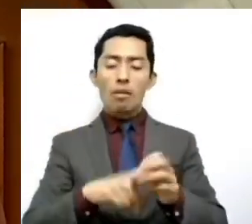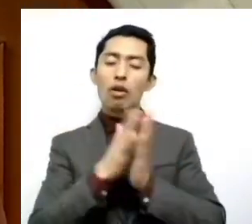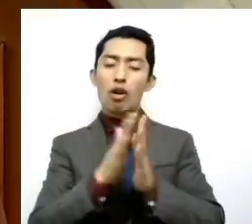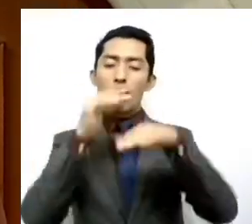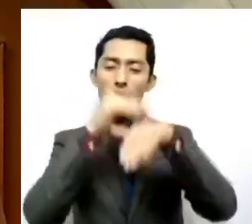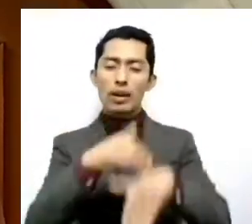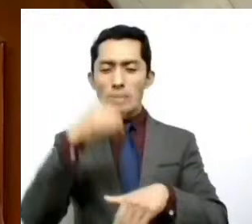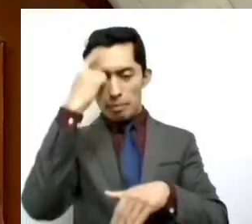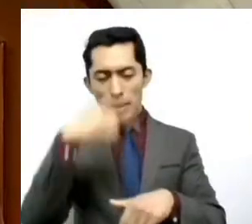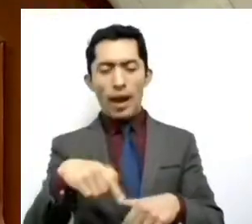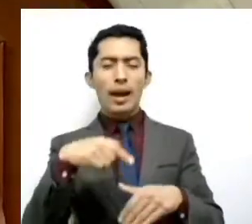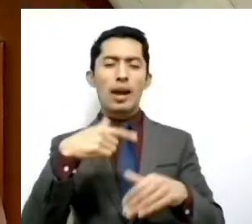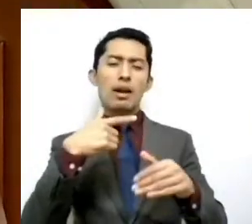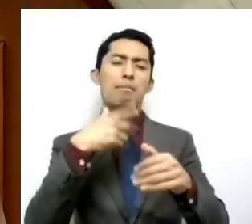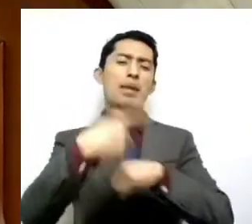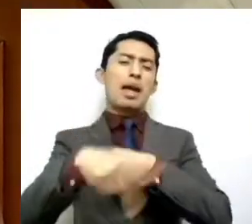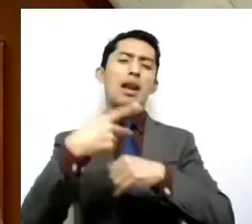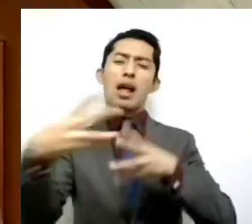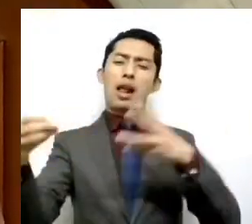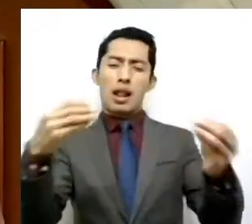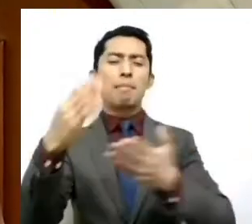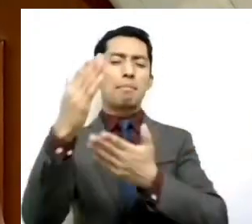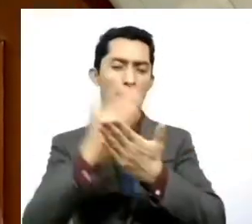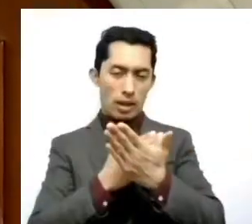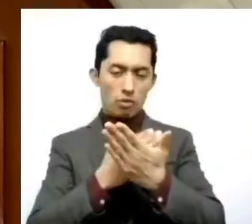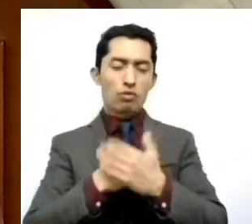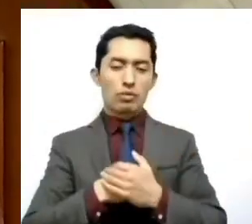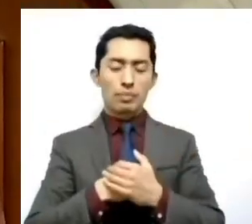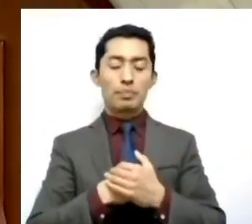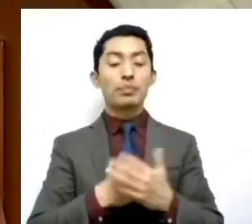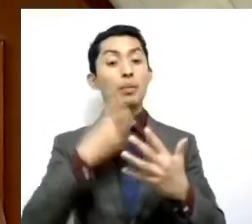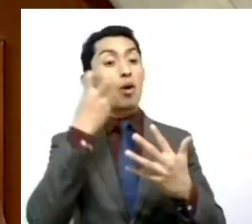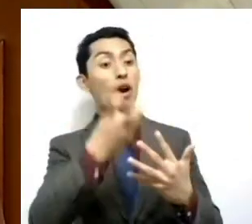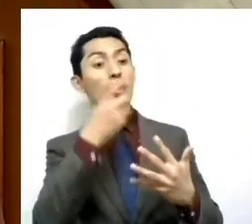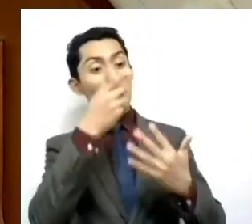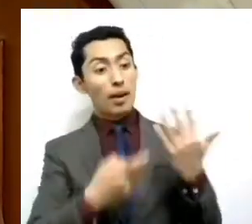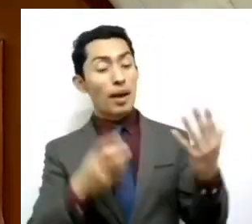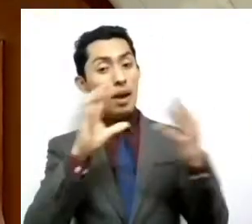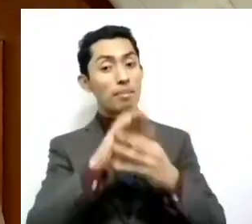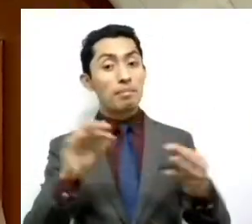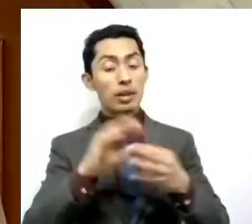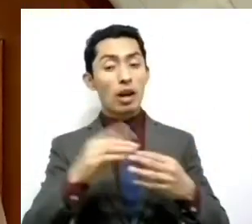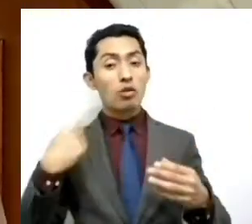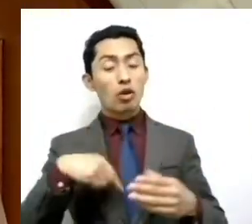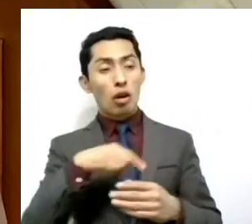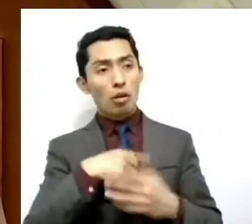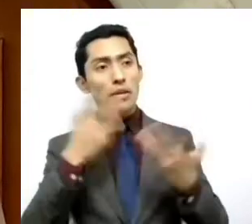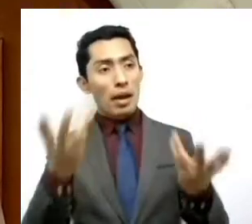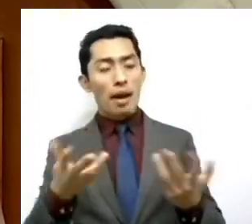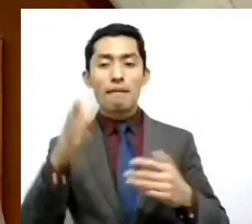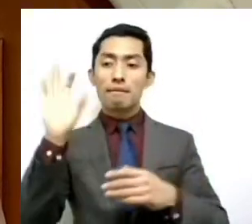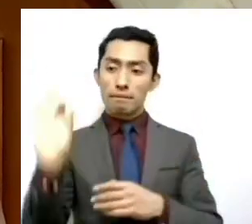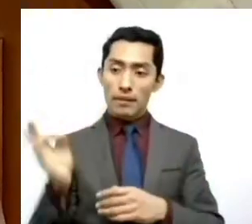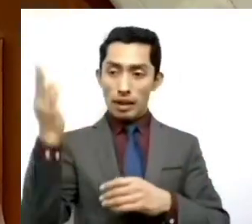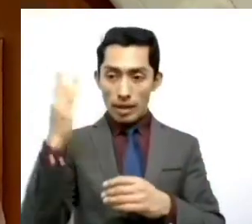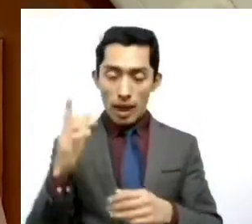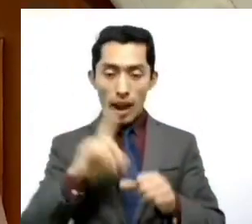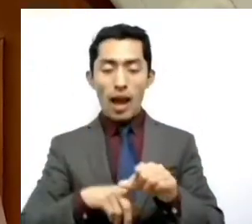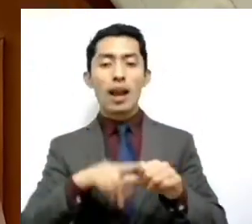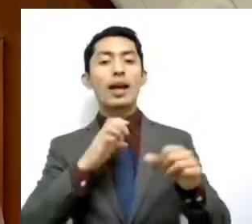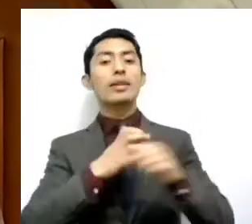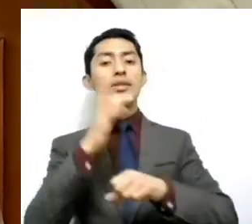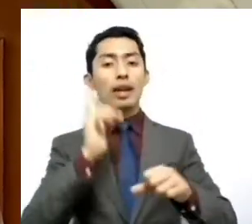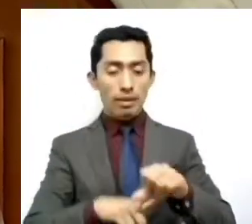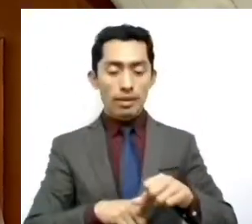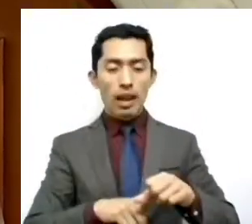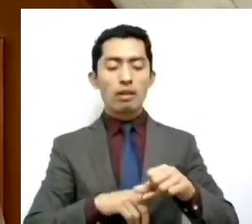los riesgos de contagio. De lo anterior, podemos observar que tanto a nivel federal como estatal se